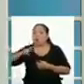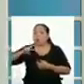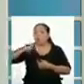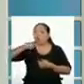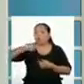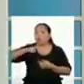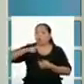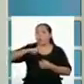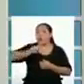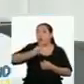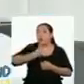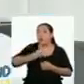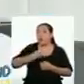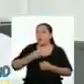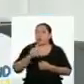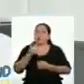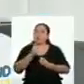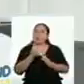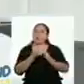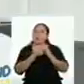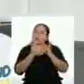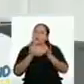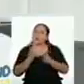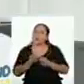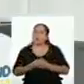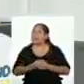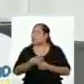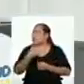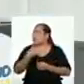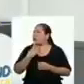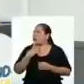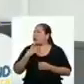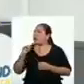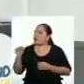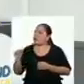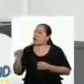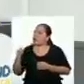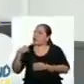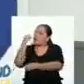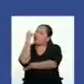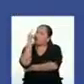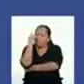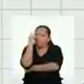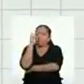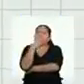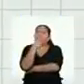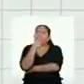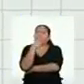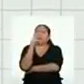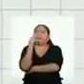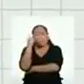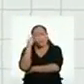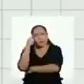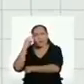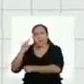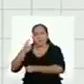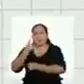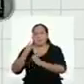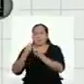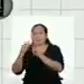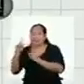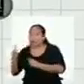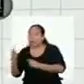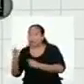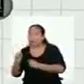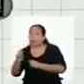así durante 10 días... Ahí sí, creo, ¿ah? Ahí sí ahorraría mucho más. El primer día un sol,